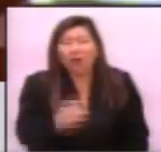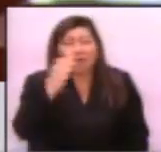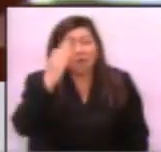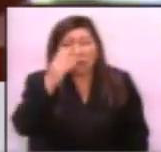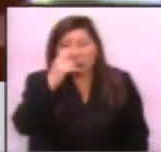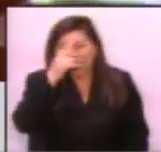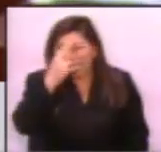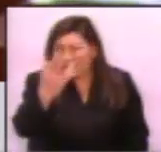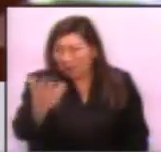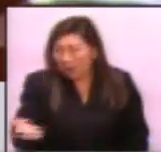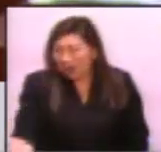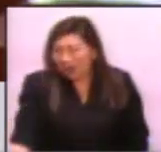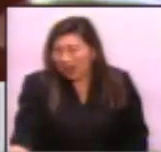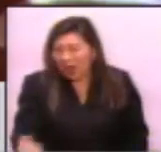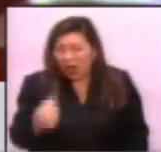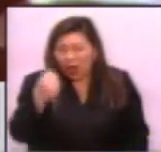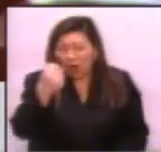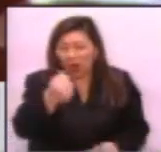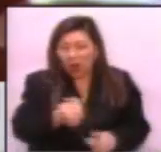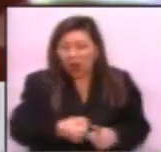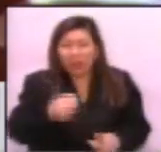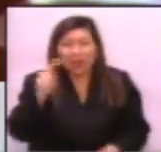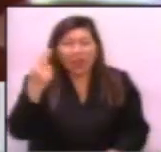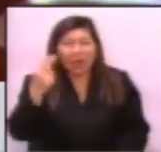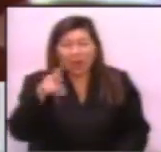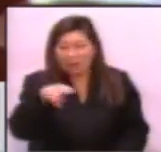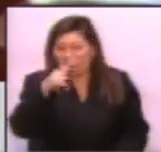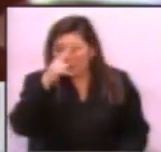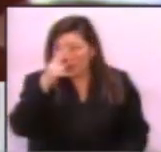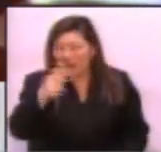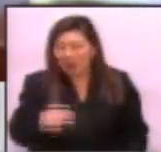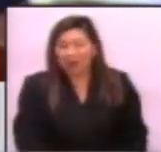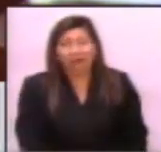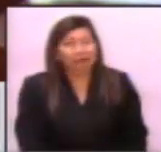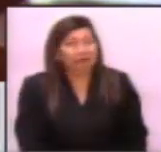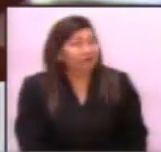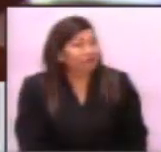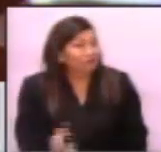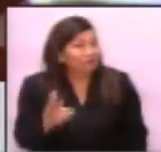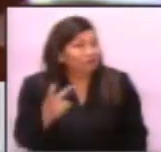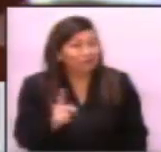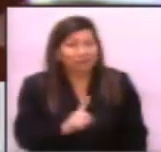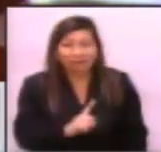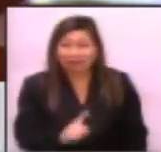futuro del Perú, por la lucha contra la corrupción en el Perú. Suena mal.